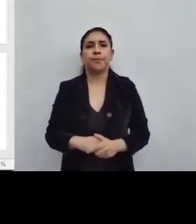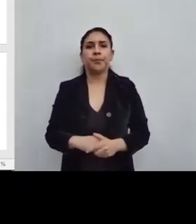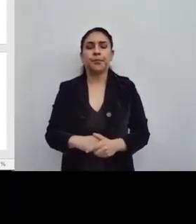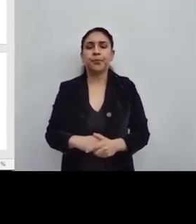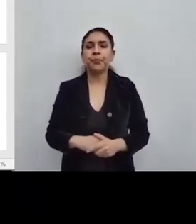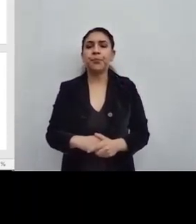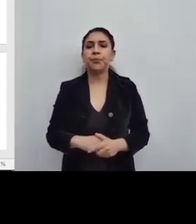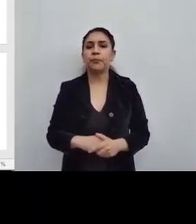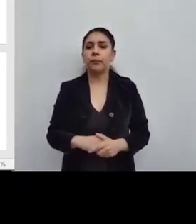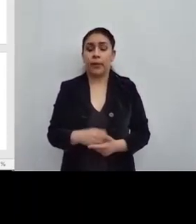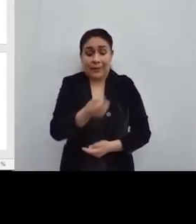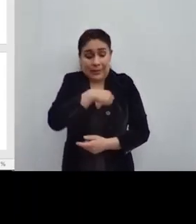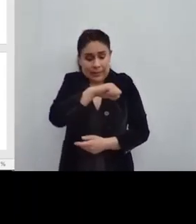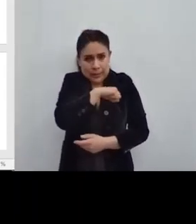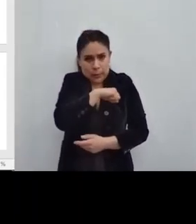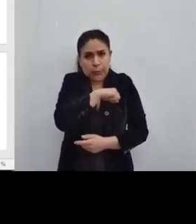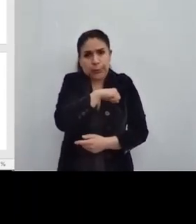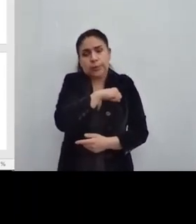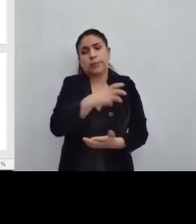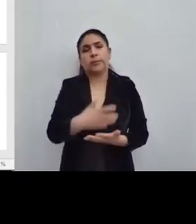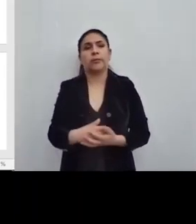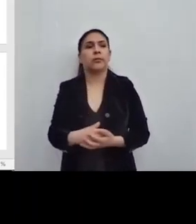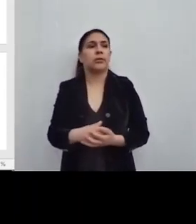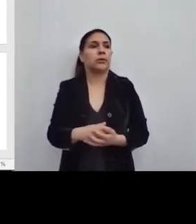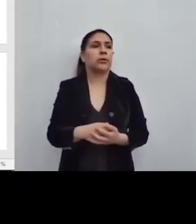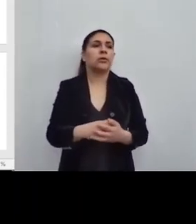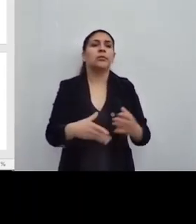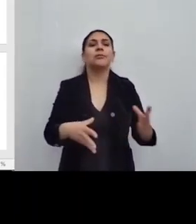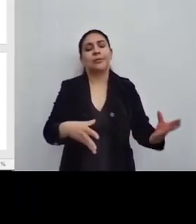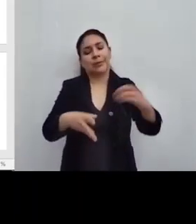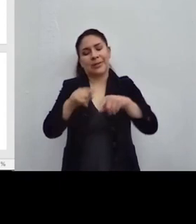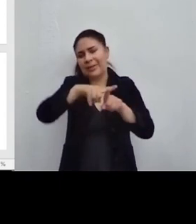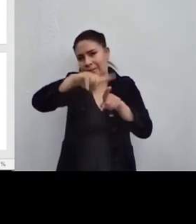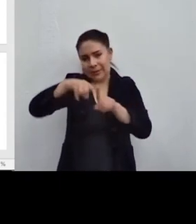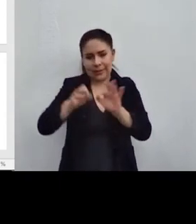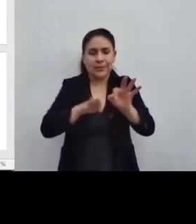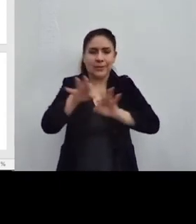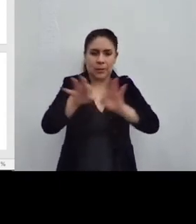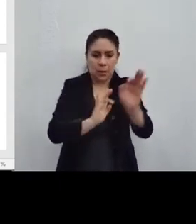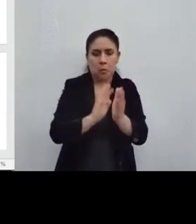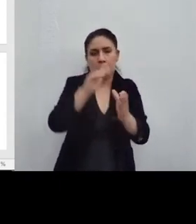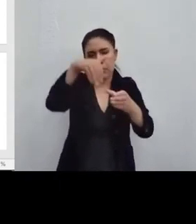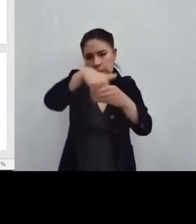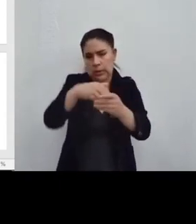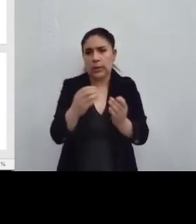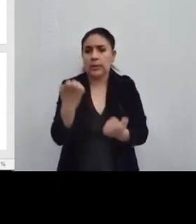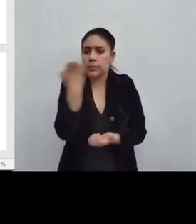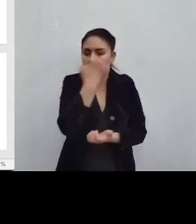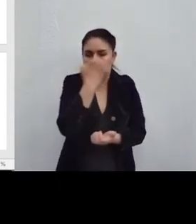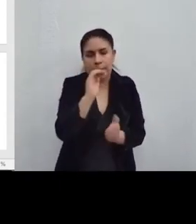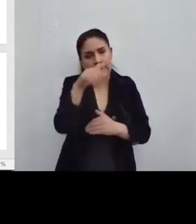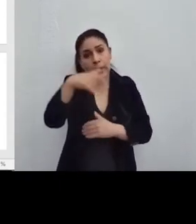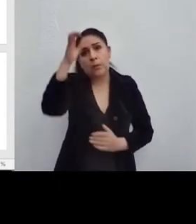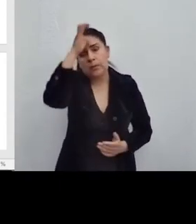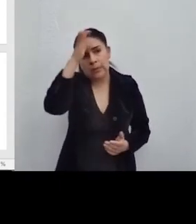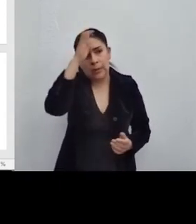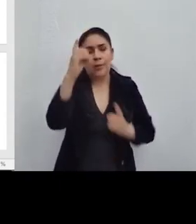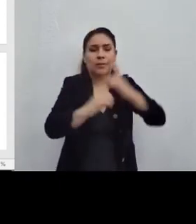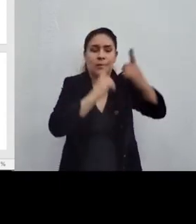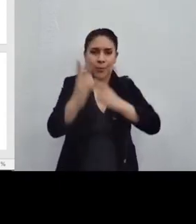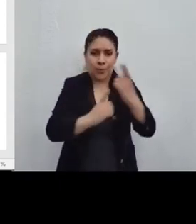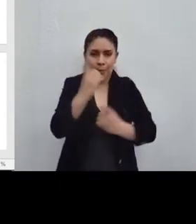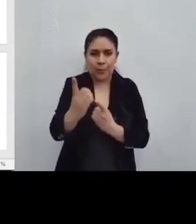atención a la salud, accesibilidad, asistencia social laboral, educativa, cultural,